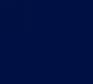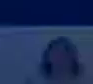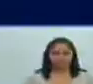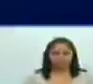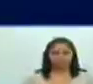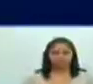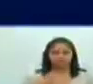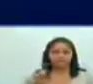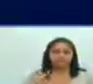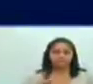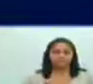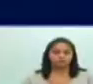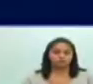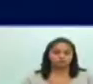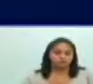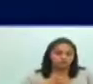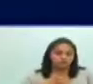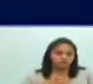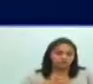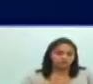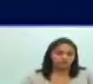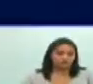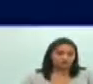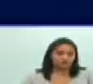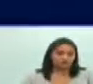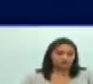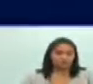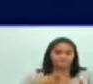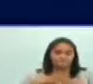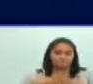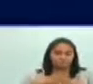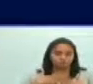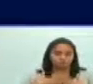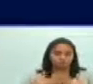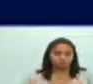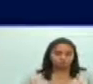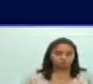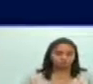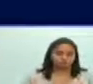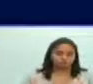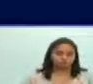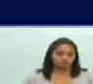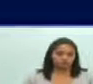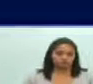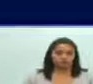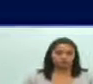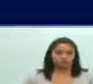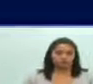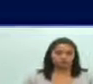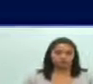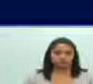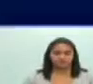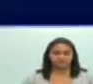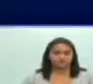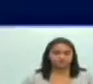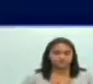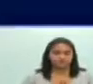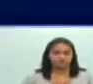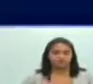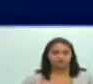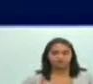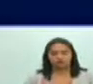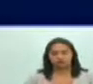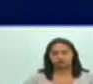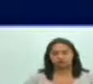Y ya por último tenemos los pronombres posesivos, que tienen formas largas y formas cortas. Estas